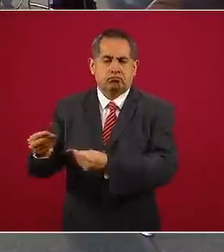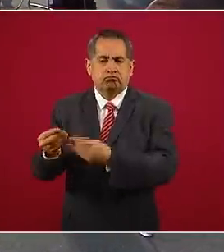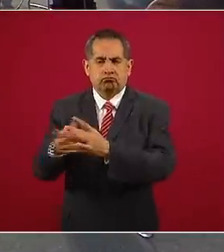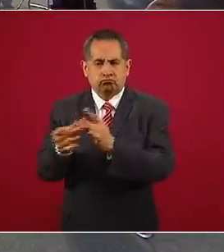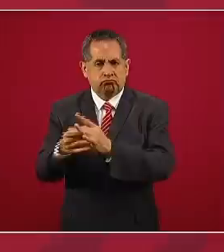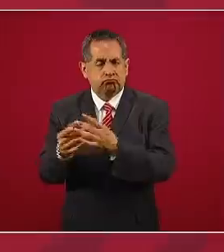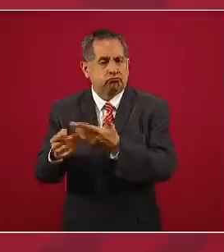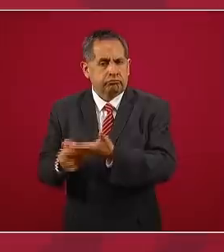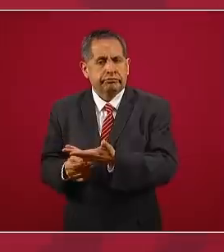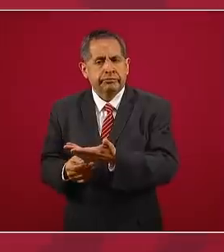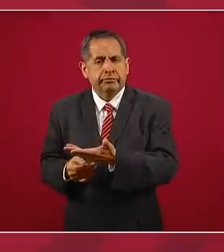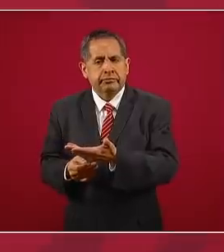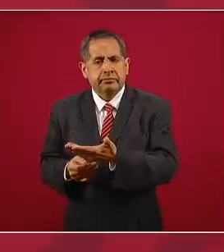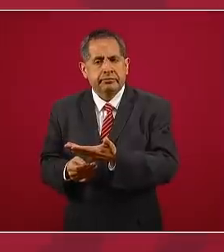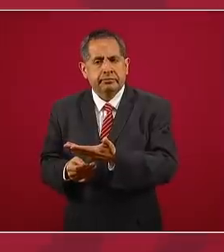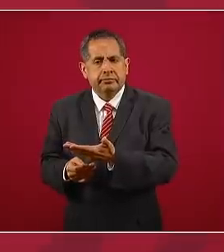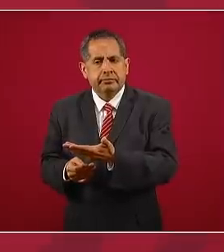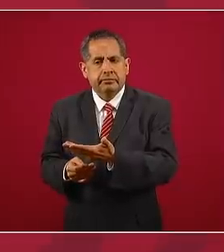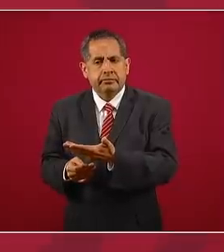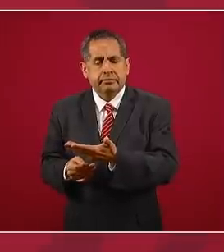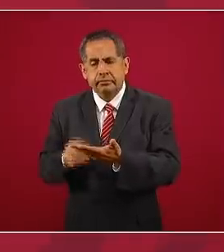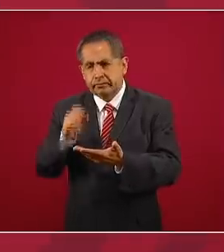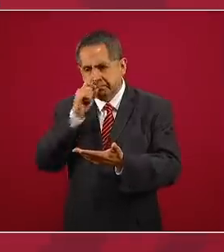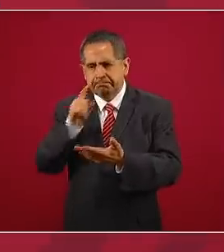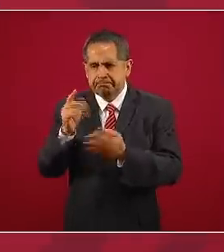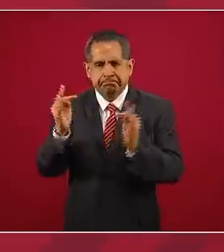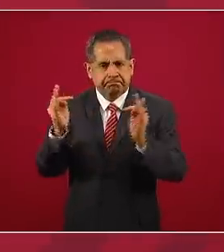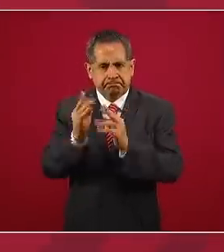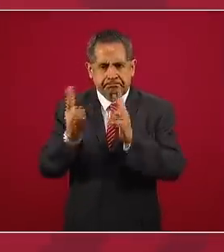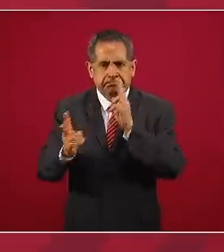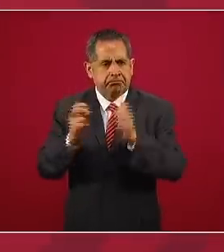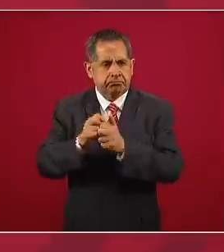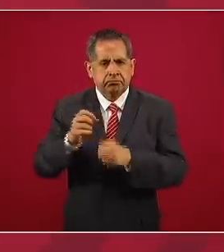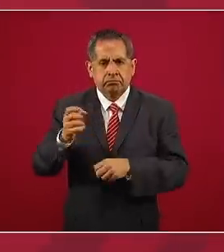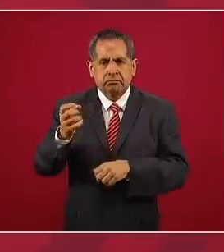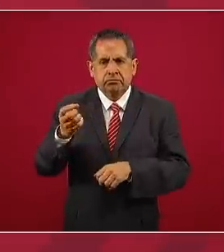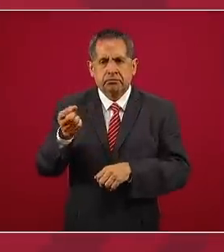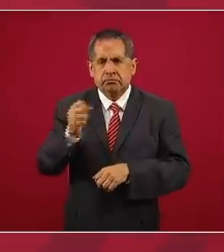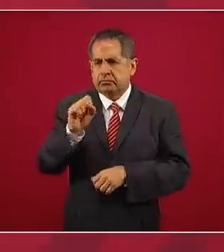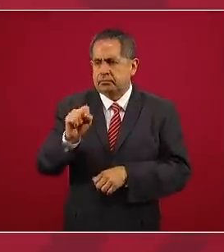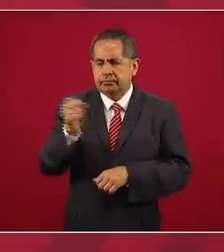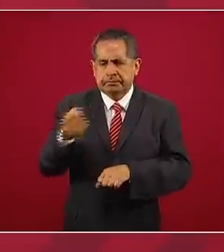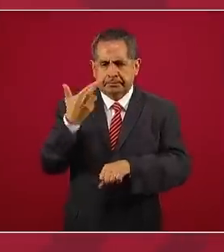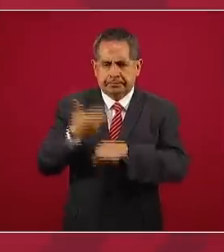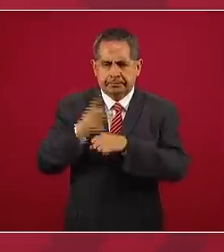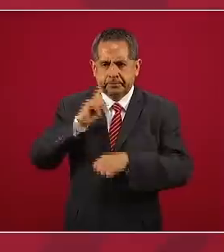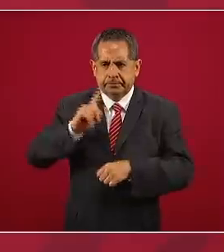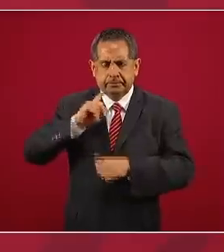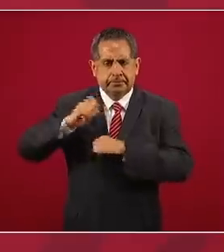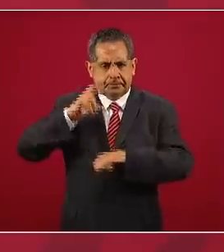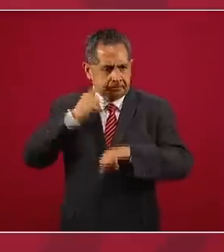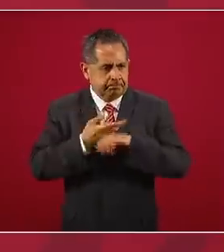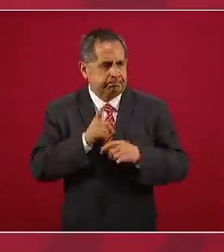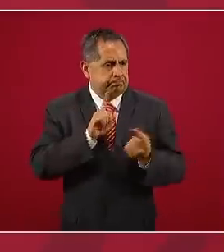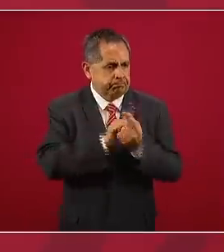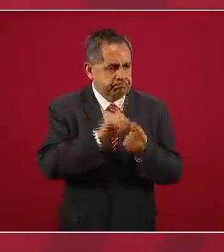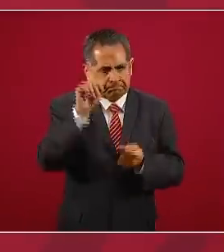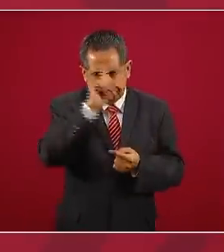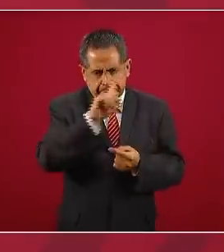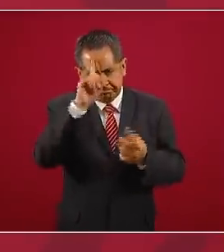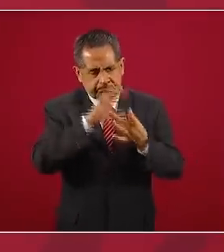este que los reciban la secreta del trabajo para orientarlos y